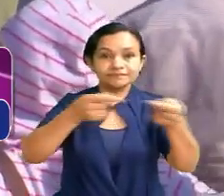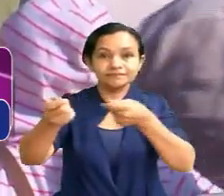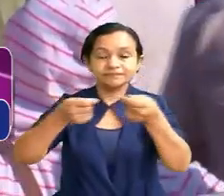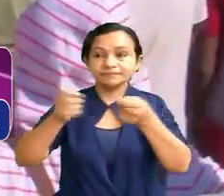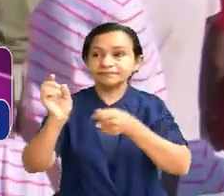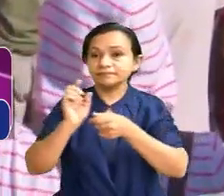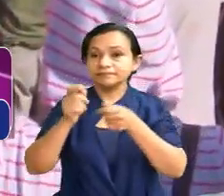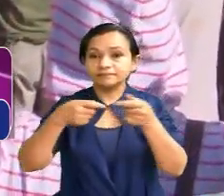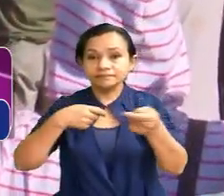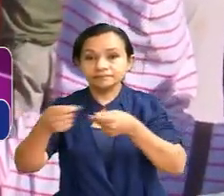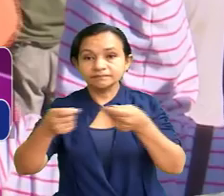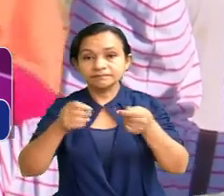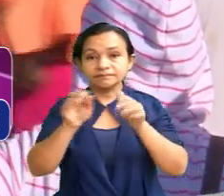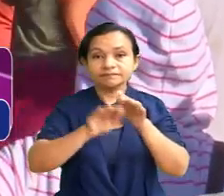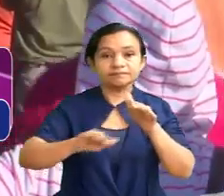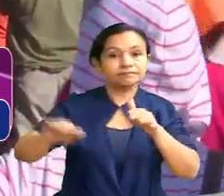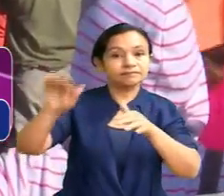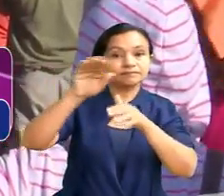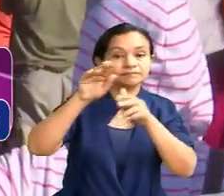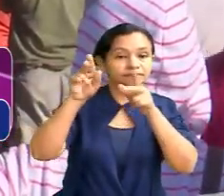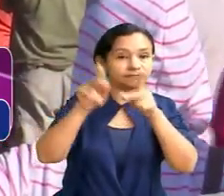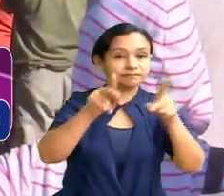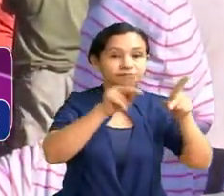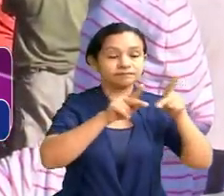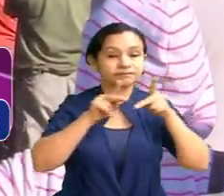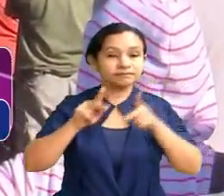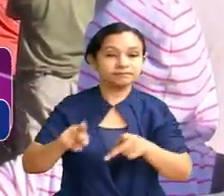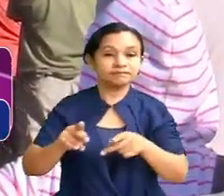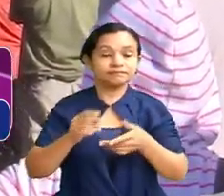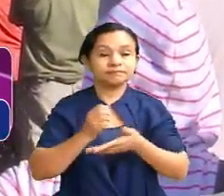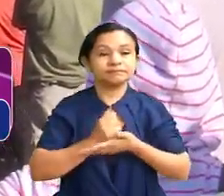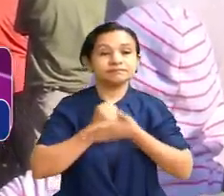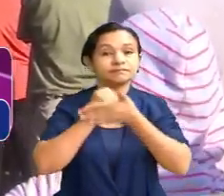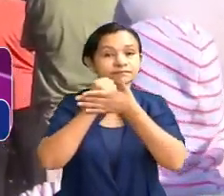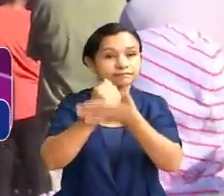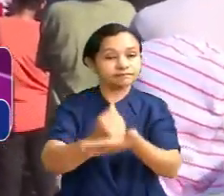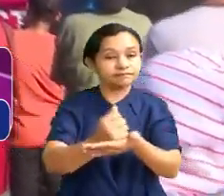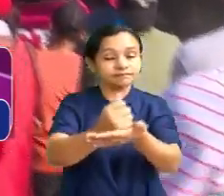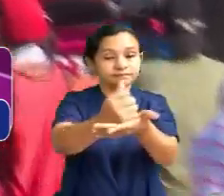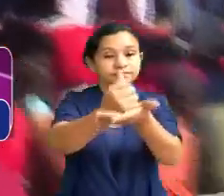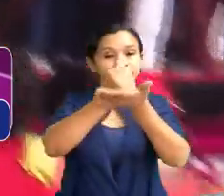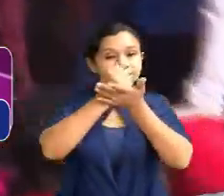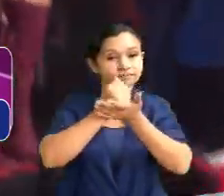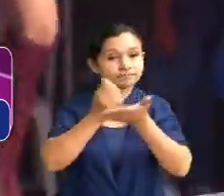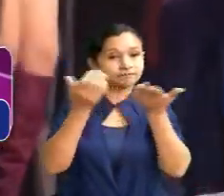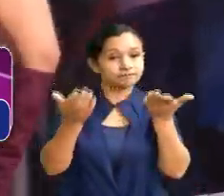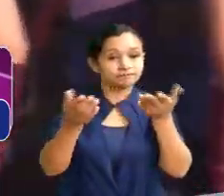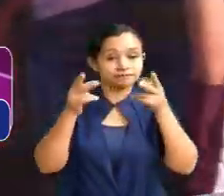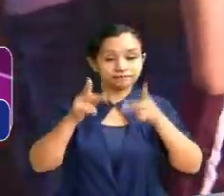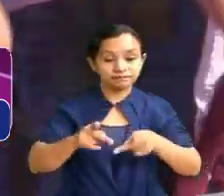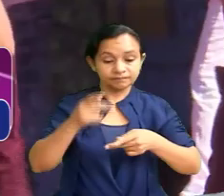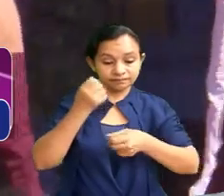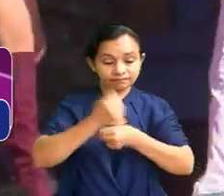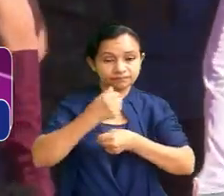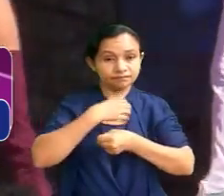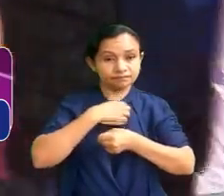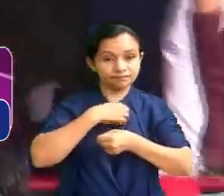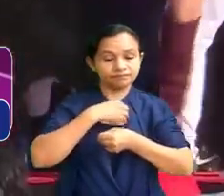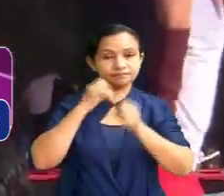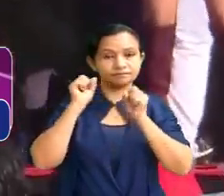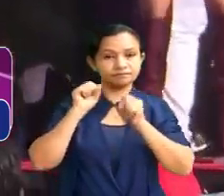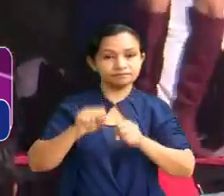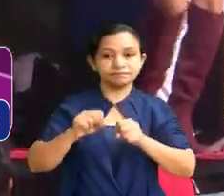pueden vender donde hay más personas entonces eso permite que los trabajadores por cuenta propia tengan realmente la